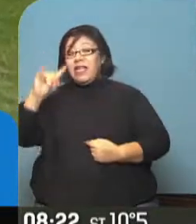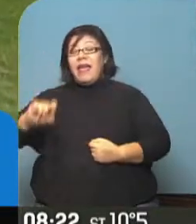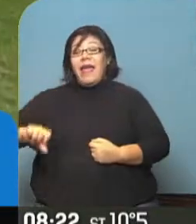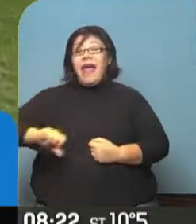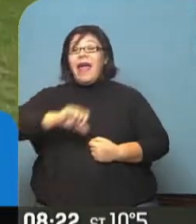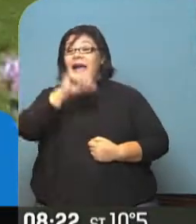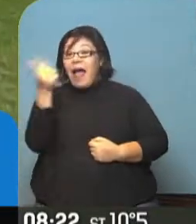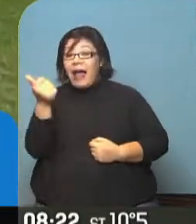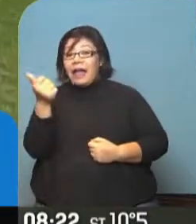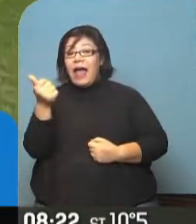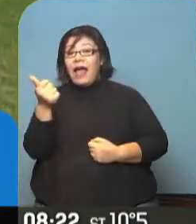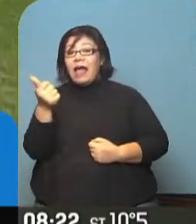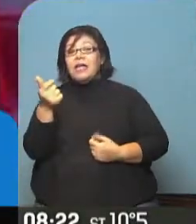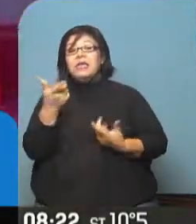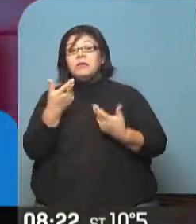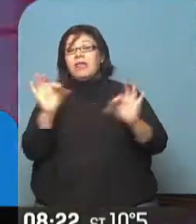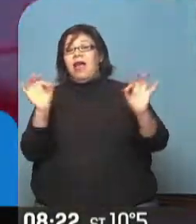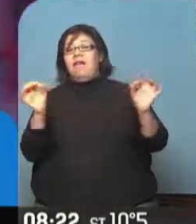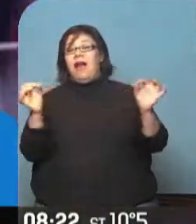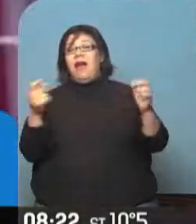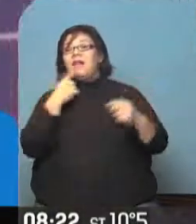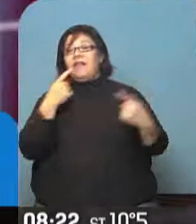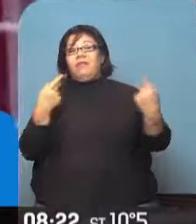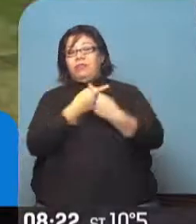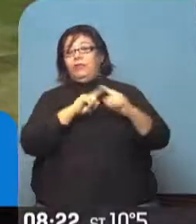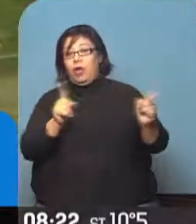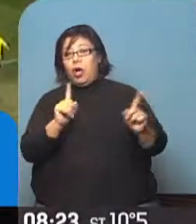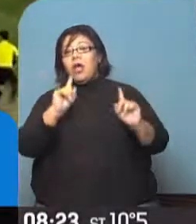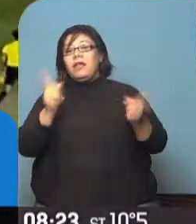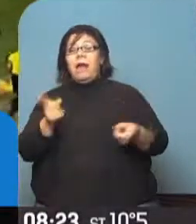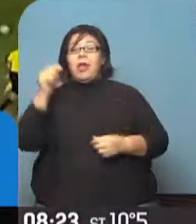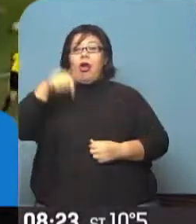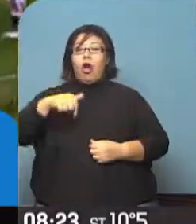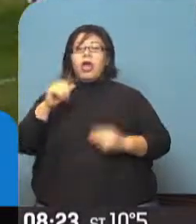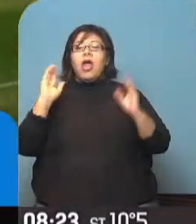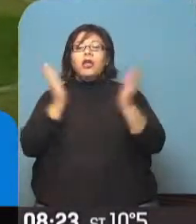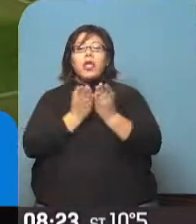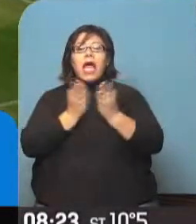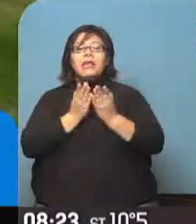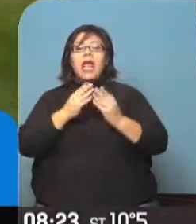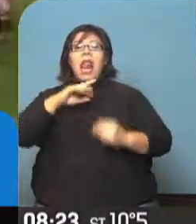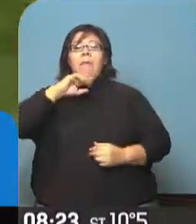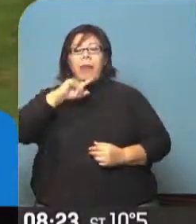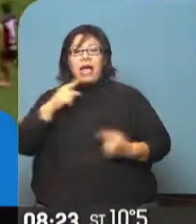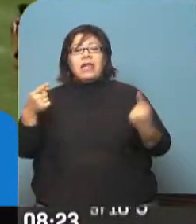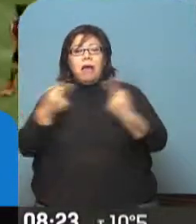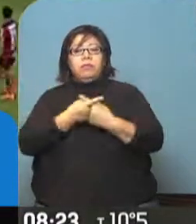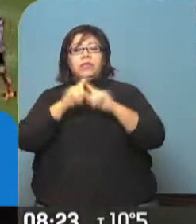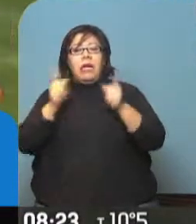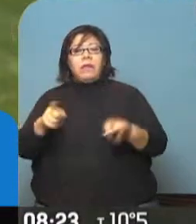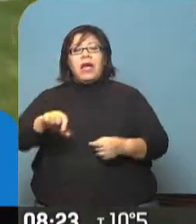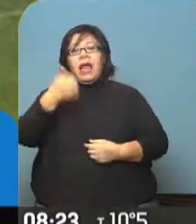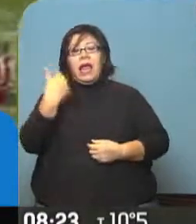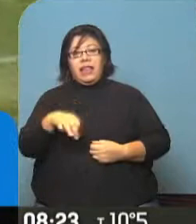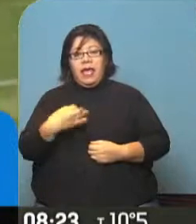con contundencia. O también Estudiantes de La Plata, que tiene que ganar su compromiso hoy y por diferencia de 2 goles ante el siempre